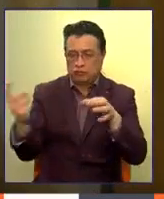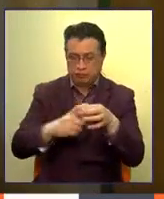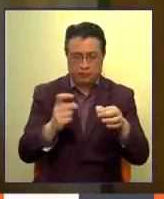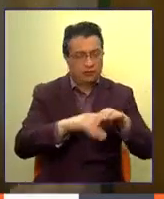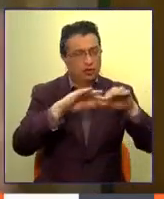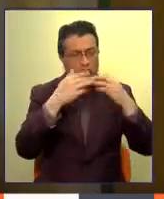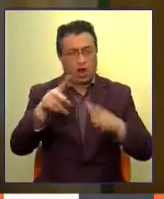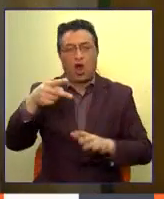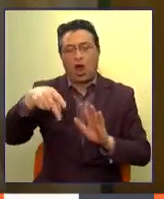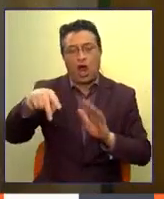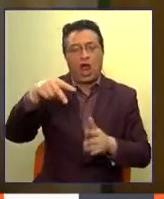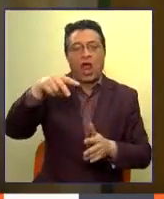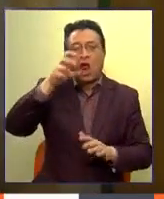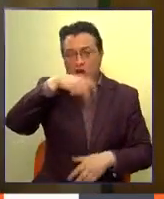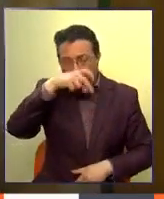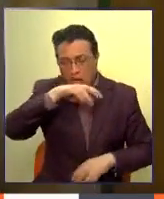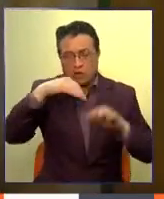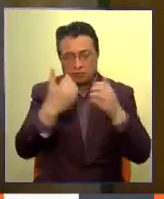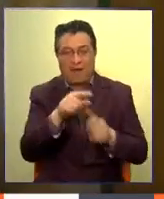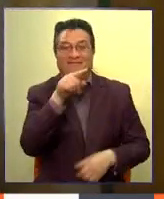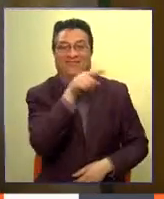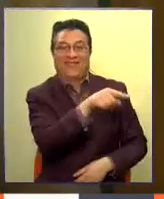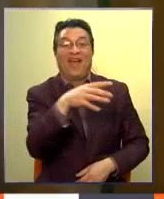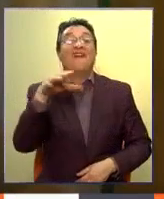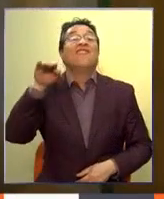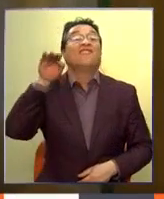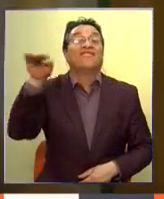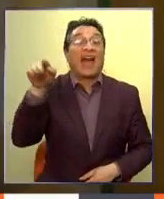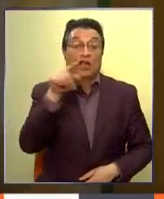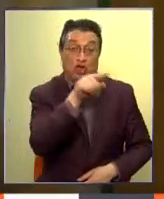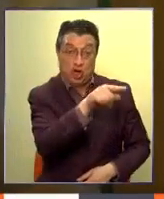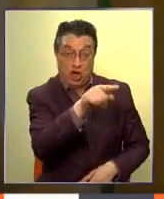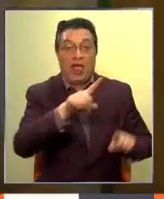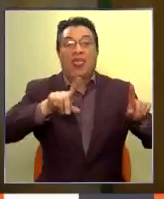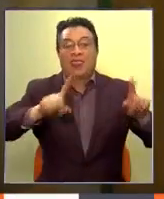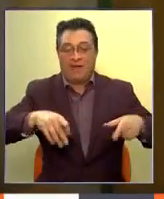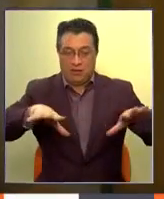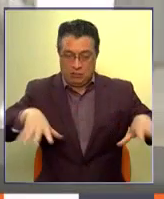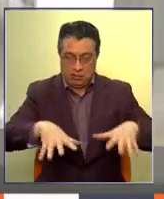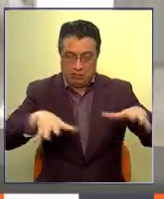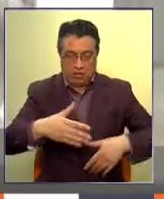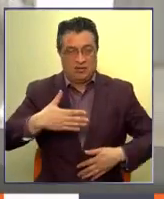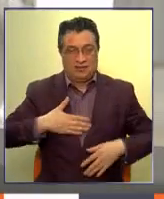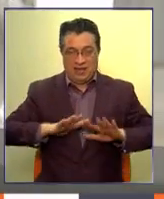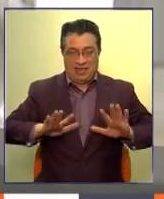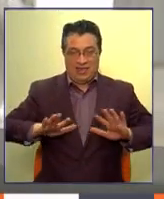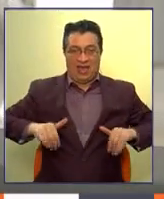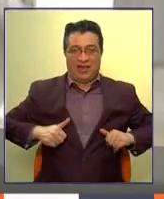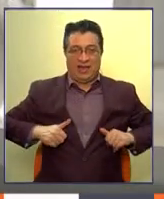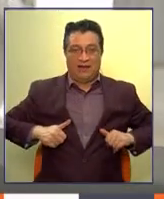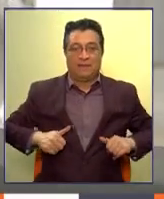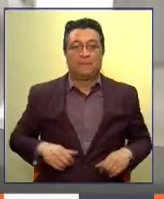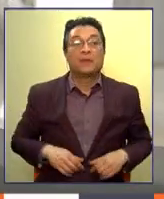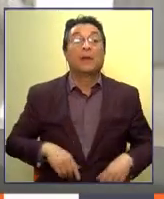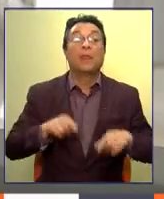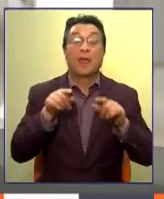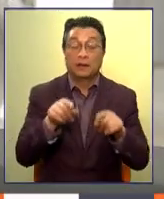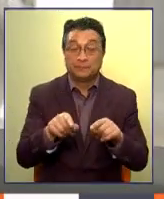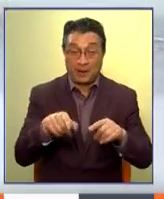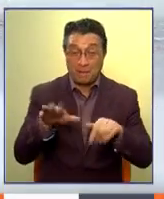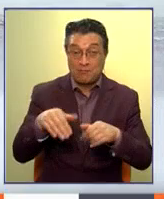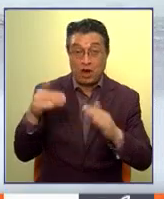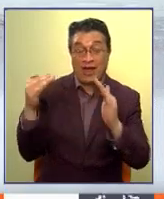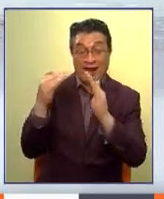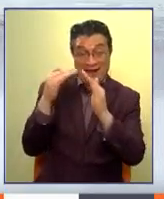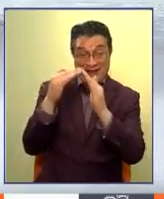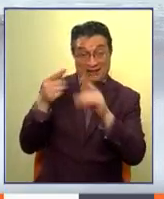trámites notariales. Por lo tanto, es el banco que me quiere el que tiene que hacer el trabajo de cerrar ese crédito. Por ejemplo, para ese mismo crédito hipotecario,